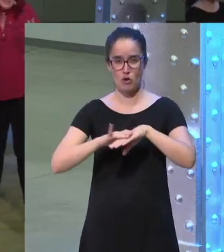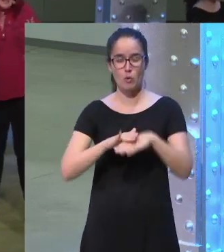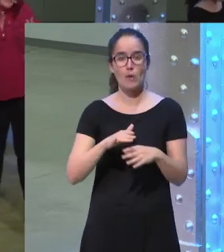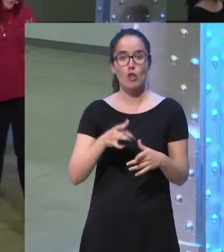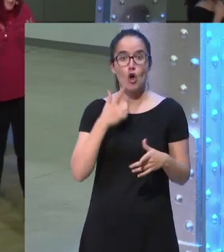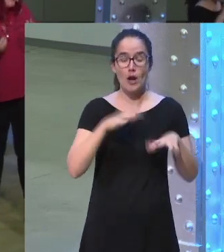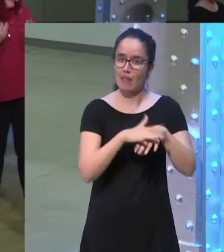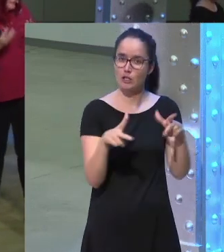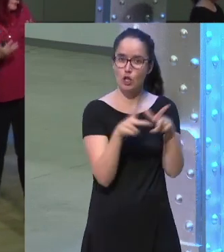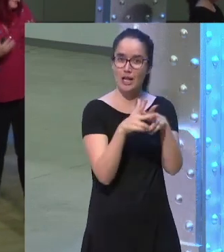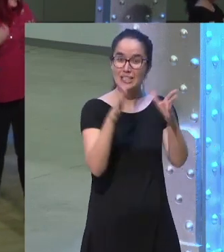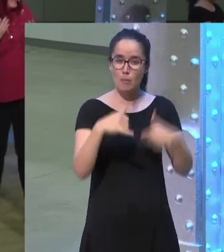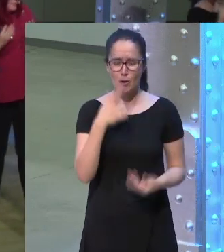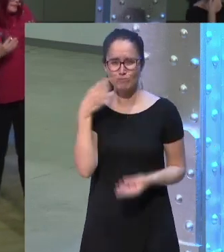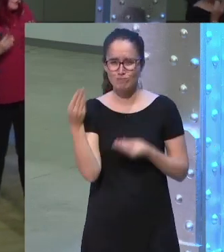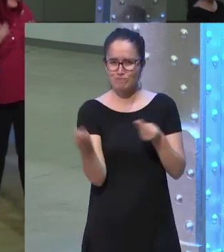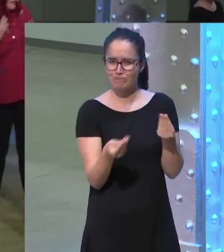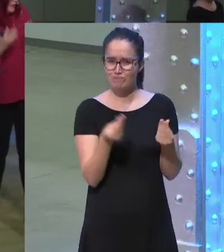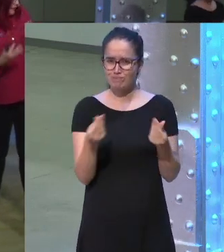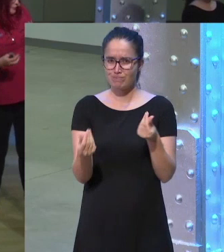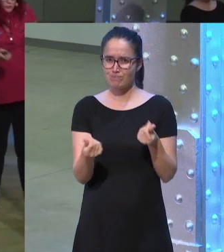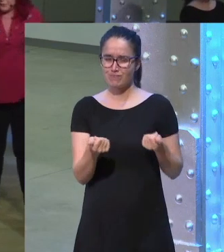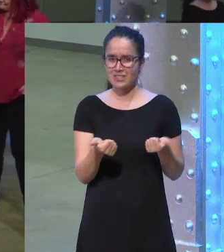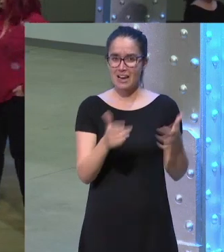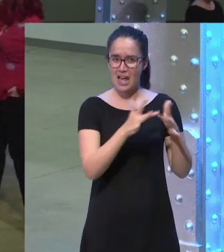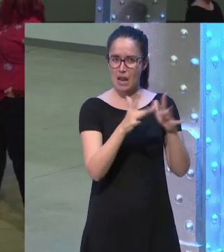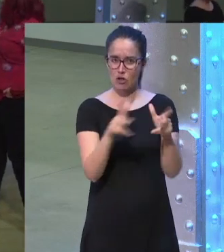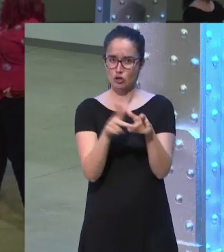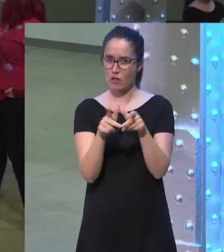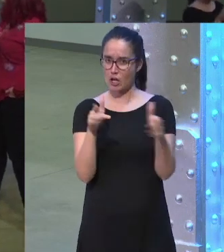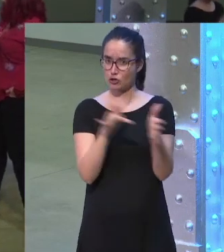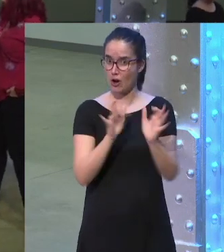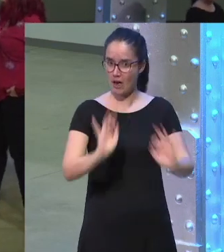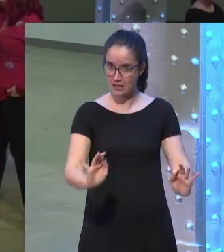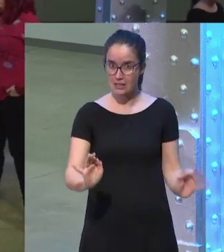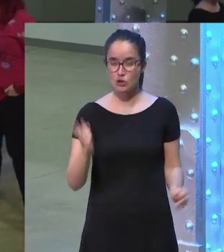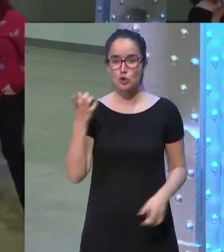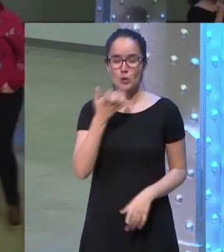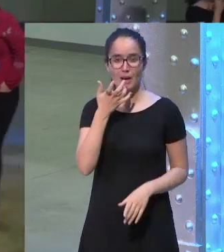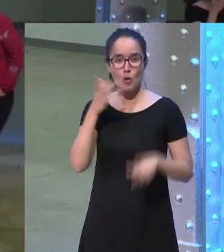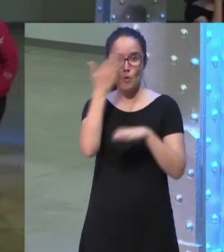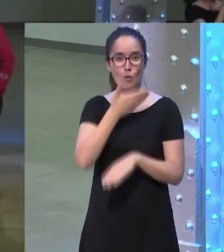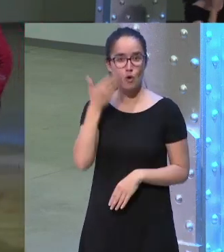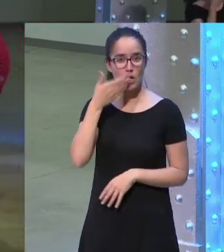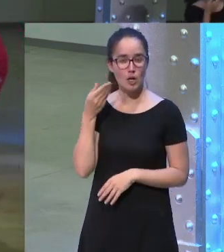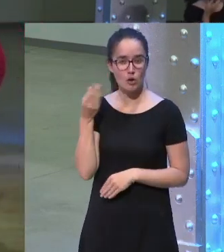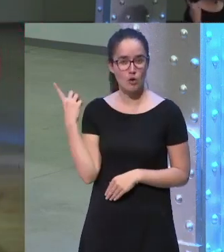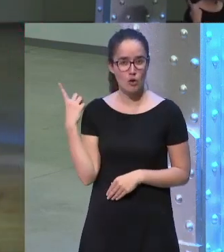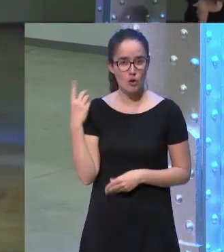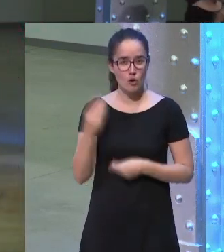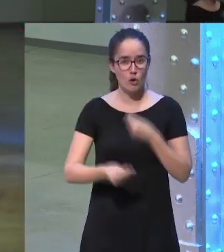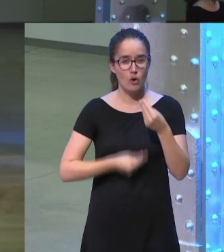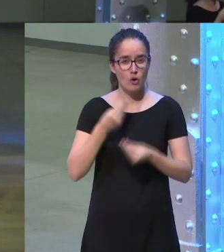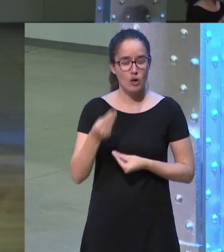cuando no existían las redes sociales, pero que ya se intuía que ese efecto se daban en las relaciones sociales. Esto es un ejemplo de un colegio que lo hizo